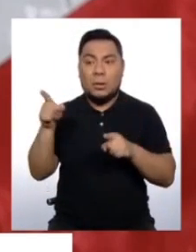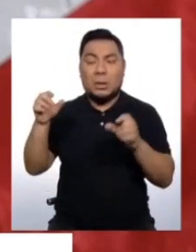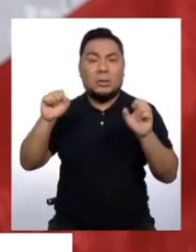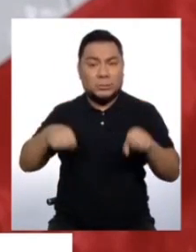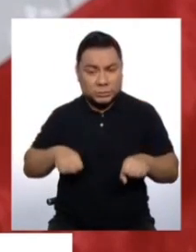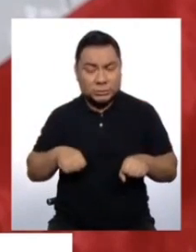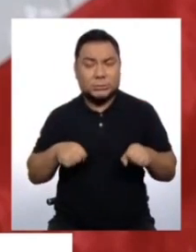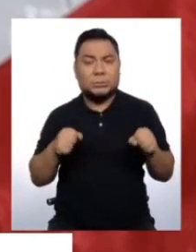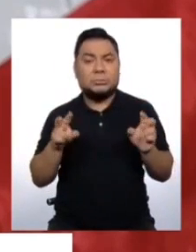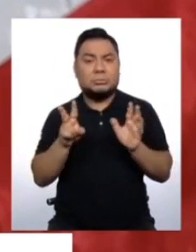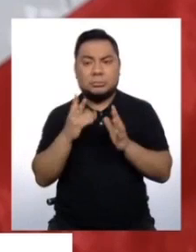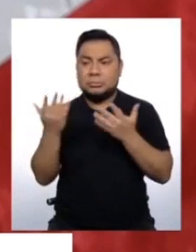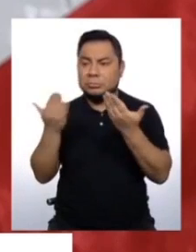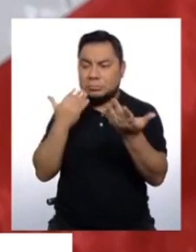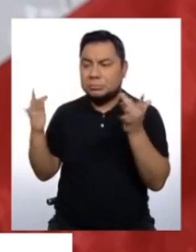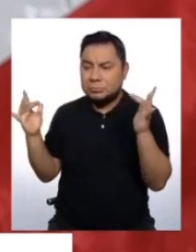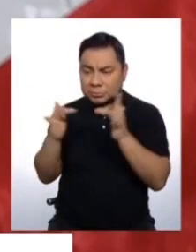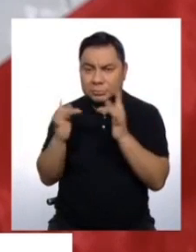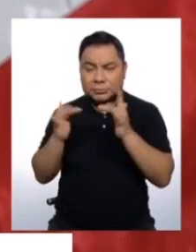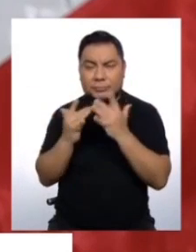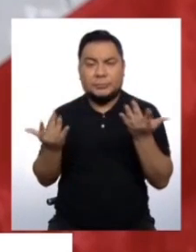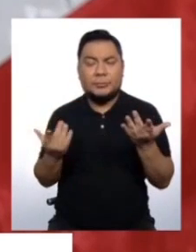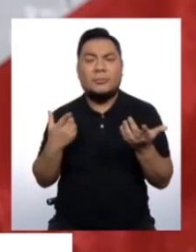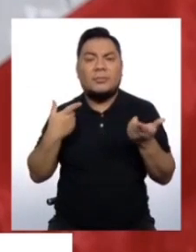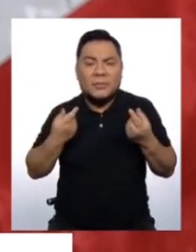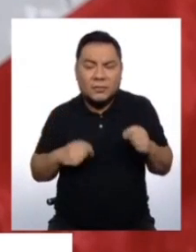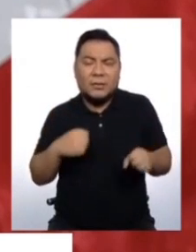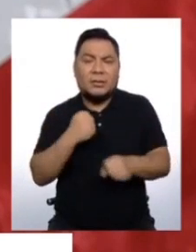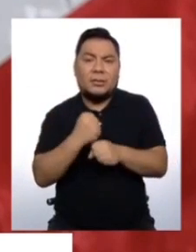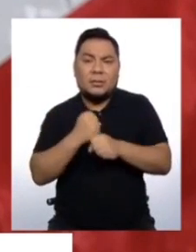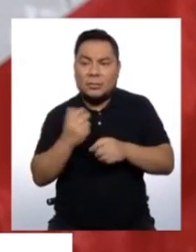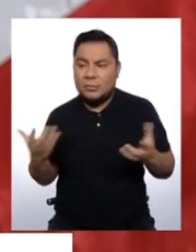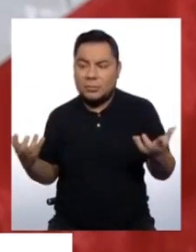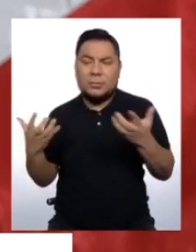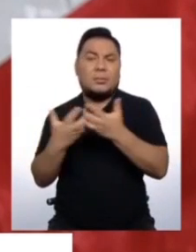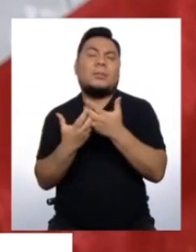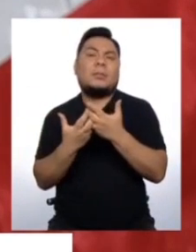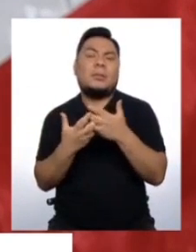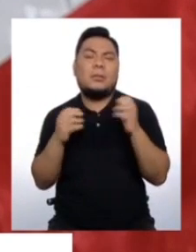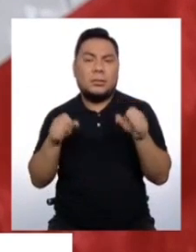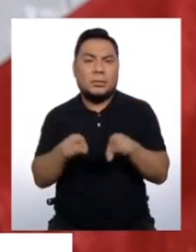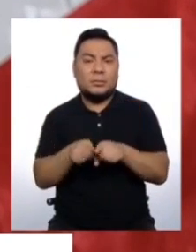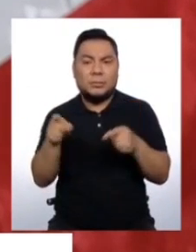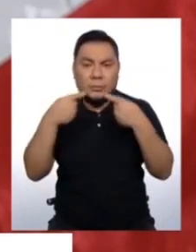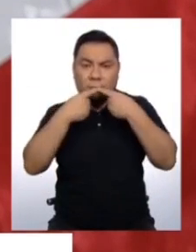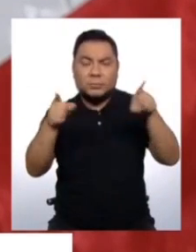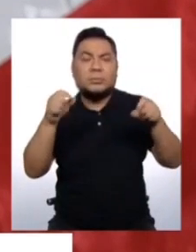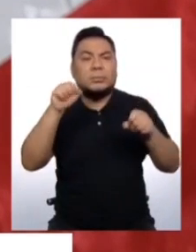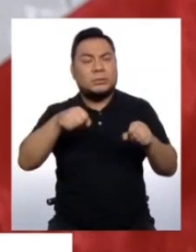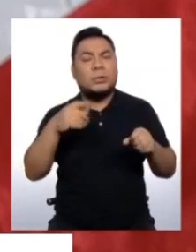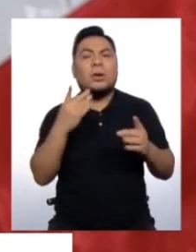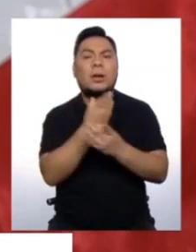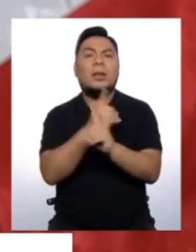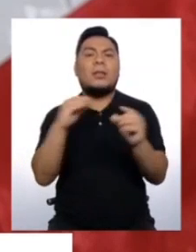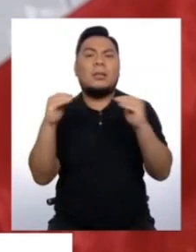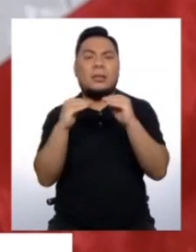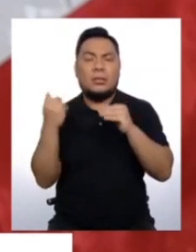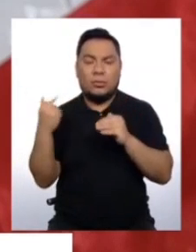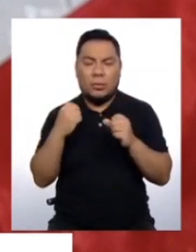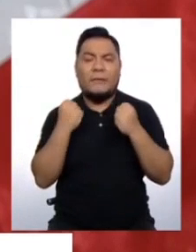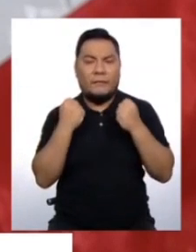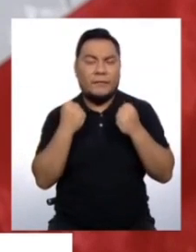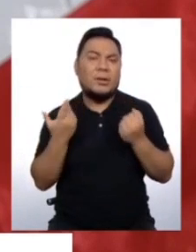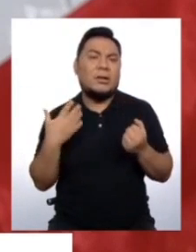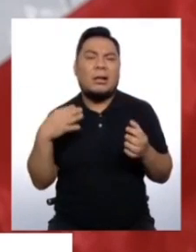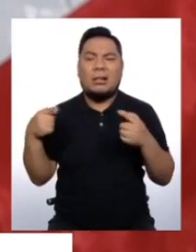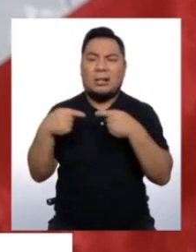disposición, hay articulación, no solamente fortalecemos instituciones, sino también damos un mensaje de una democracia consolidada a